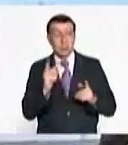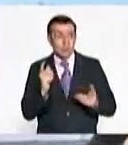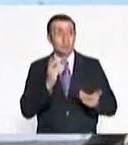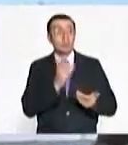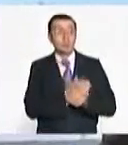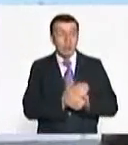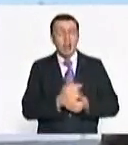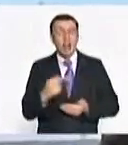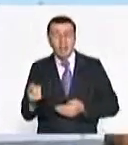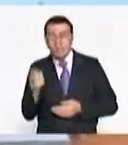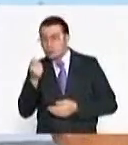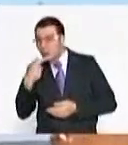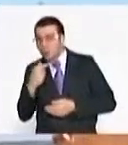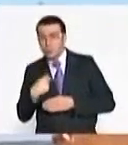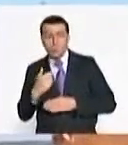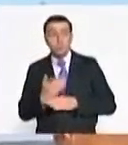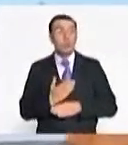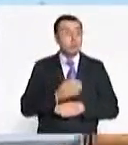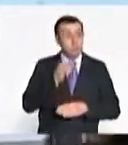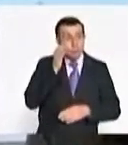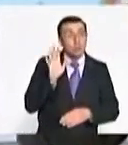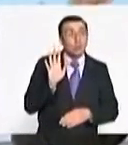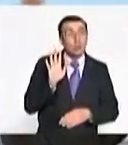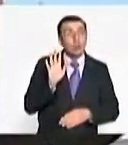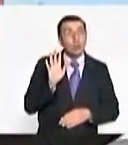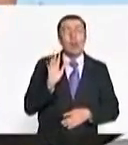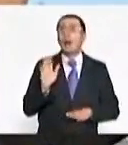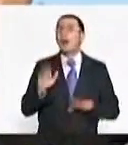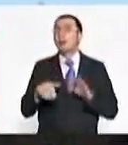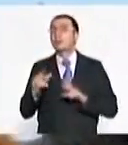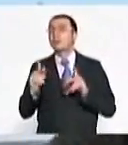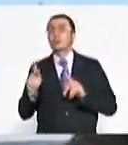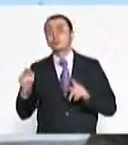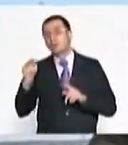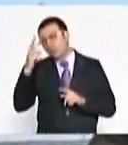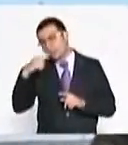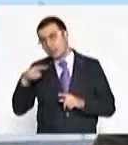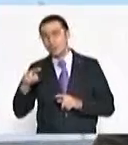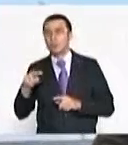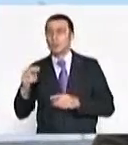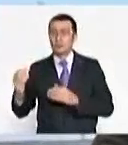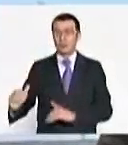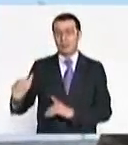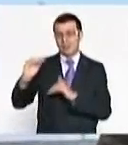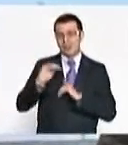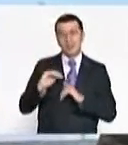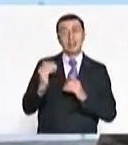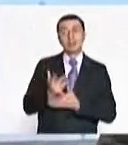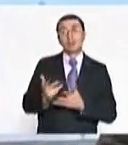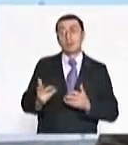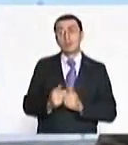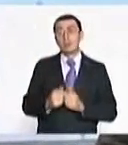obviamente, en la parte preventiva ayudarse con algo, de buena fe sus hijos también les mandan cosas, pero